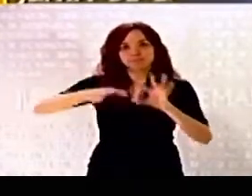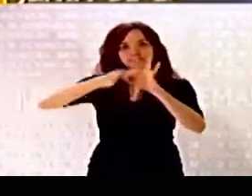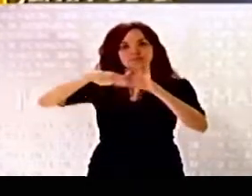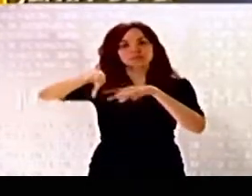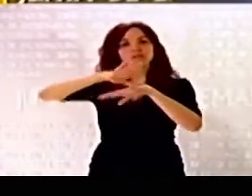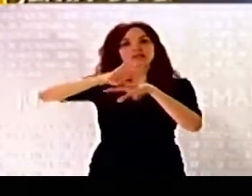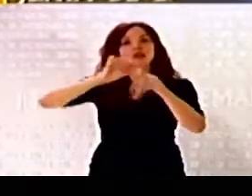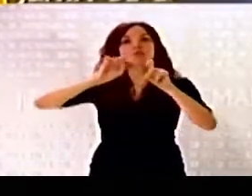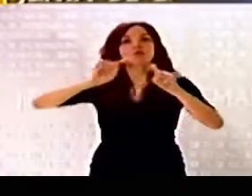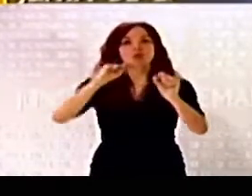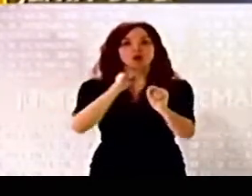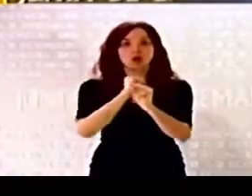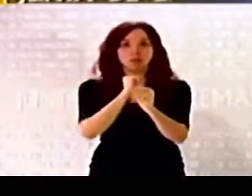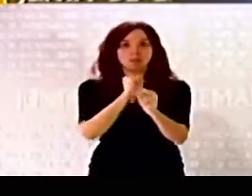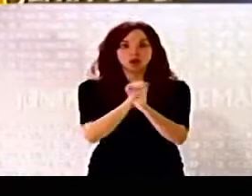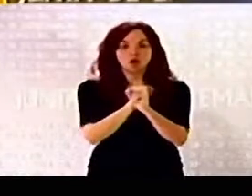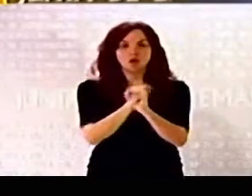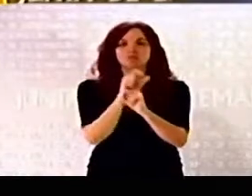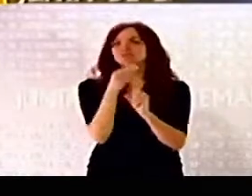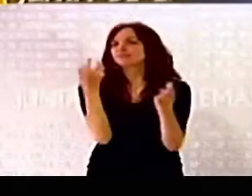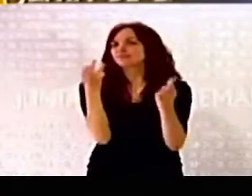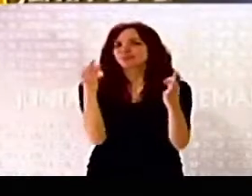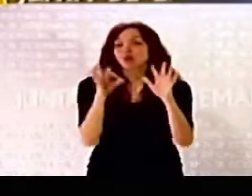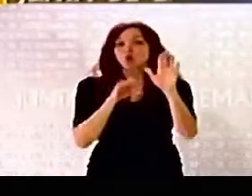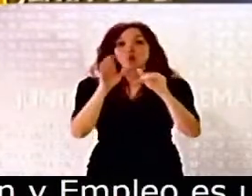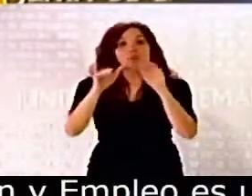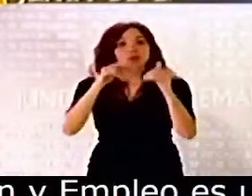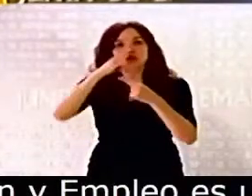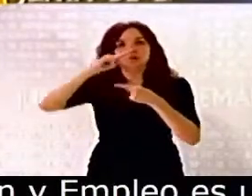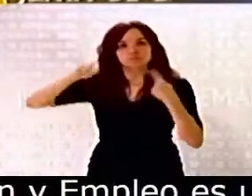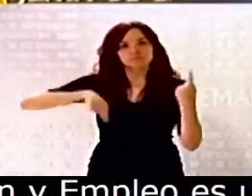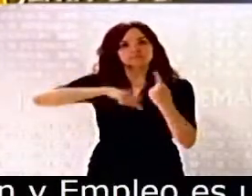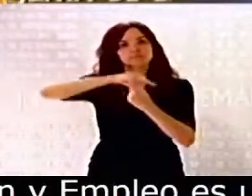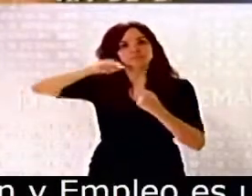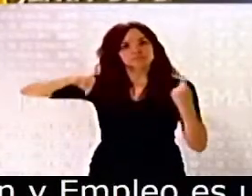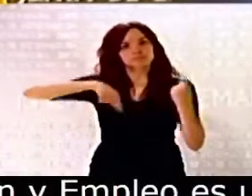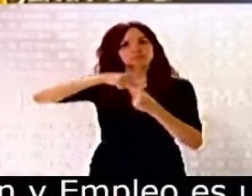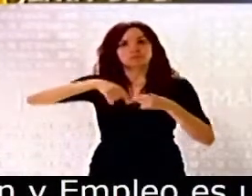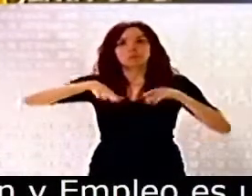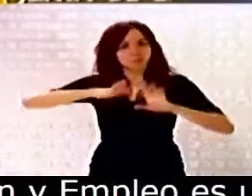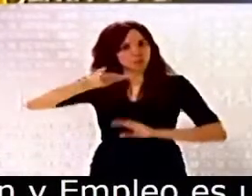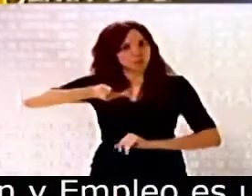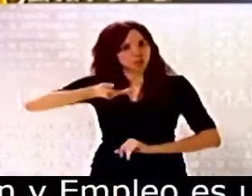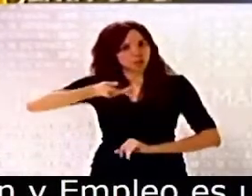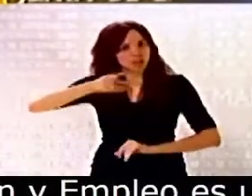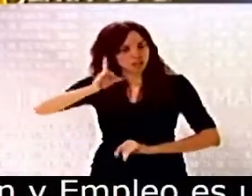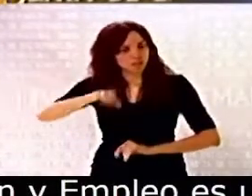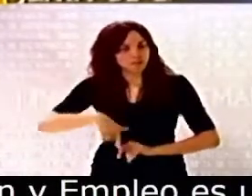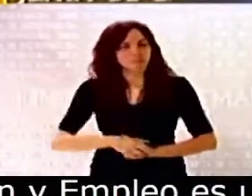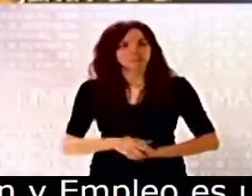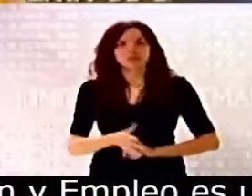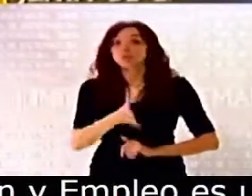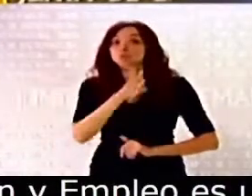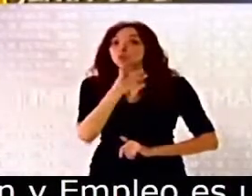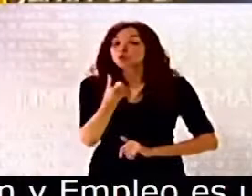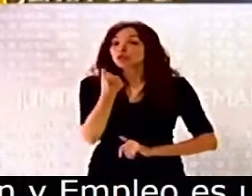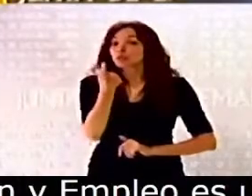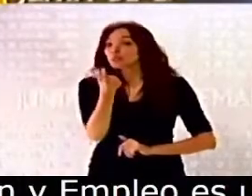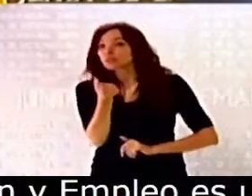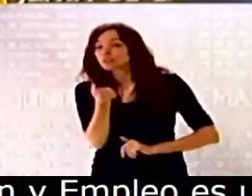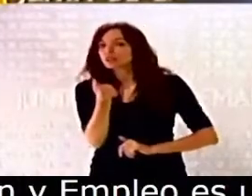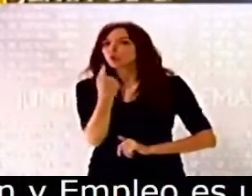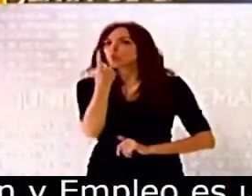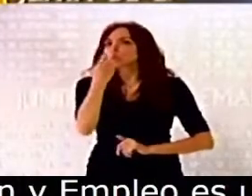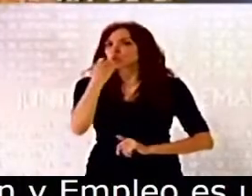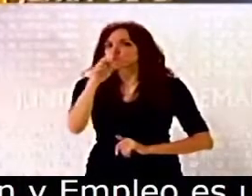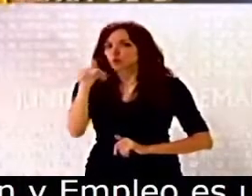tiene que ver con una convocatoria que hacemos anualmente, no por ello menos importante, además de que su cuantía tampoco llega siquiera al 1.000.000 de